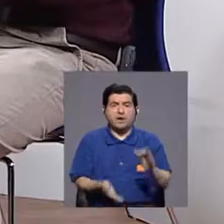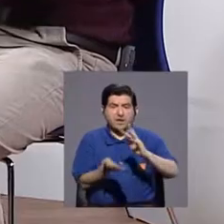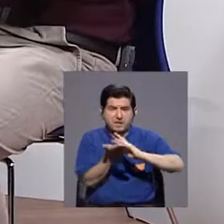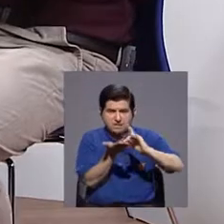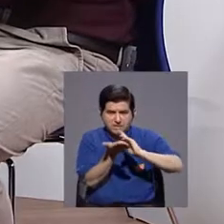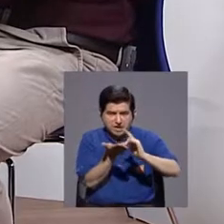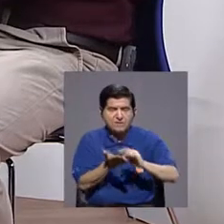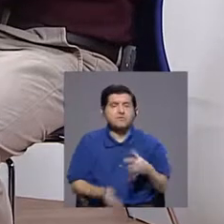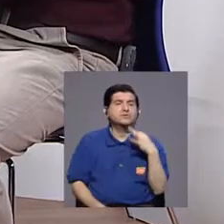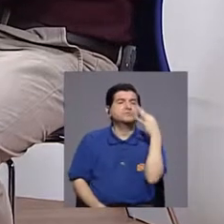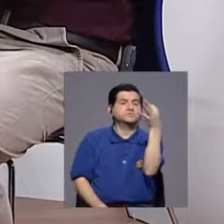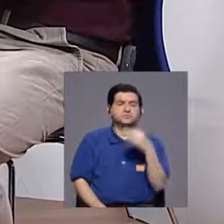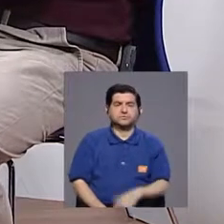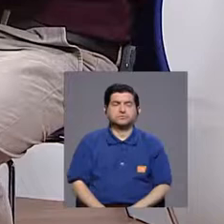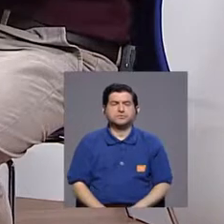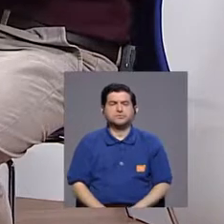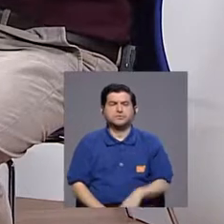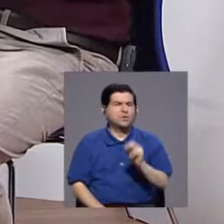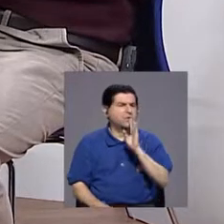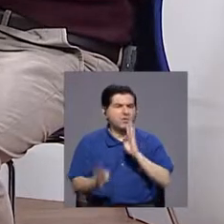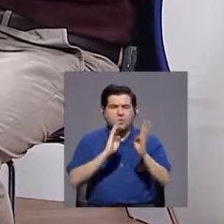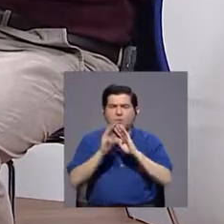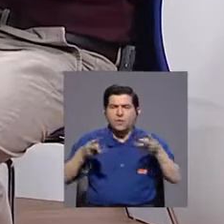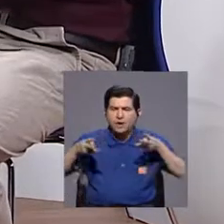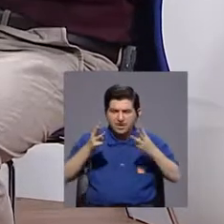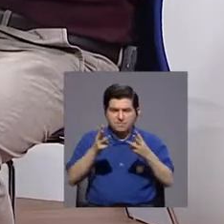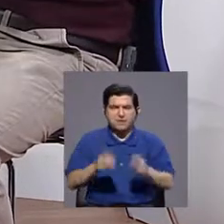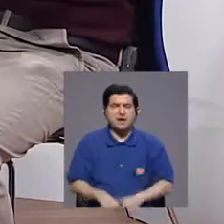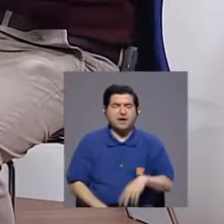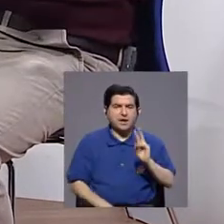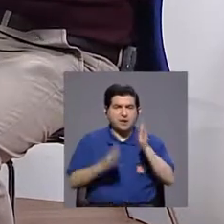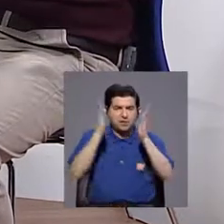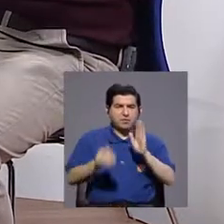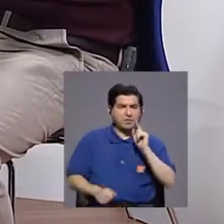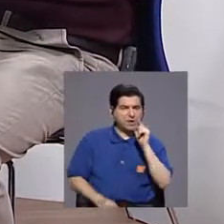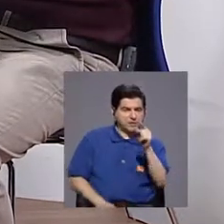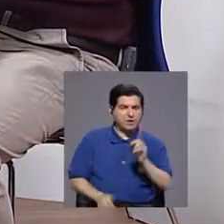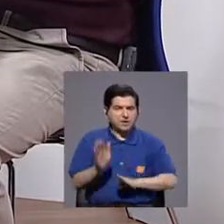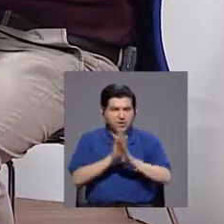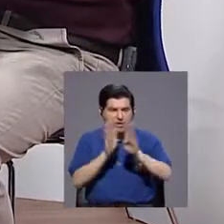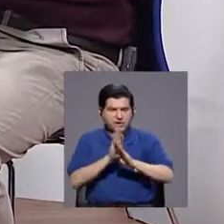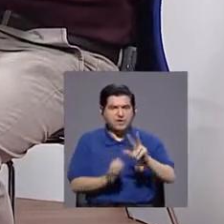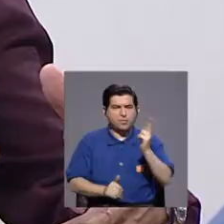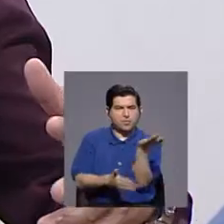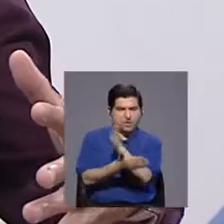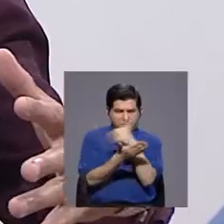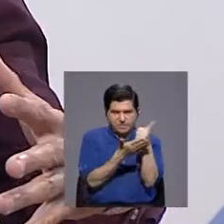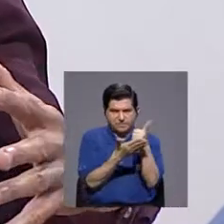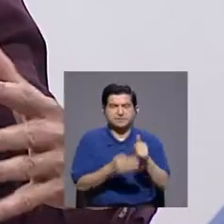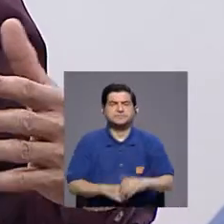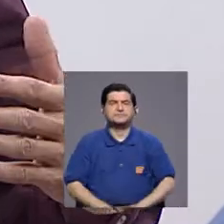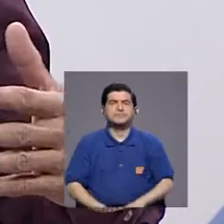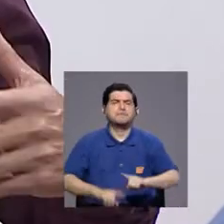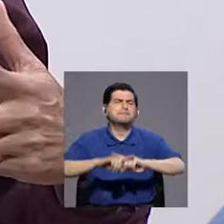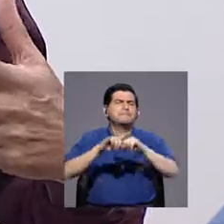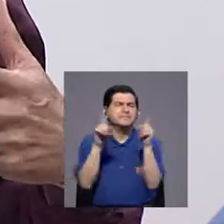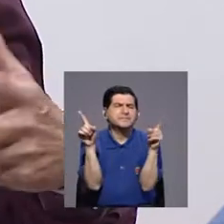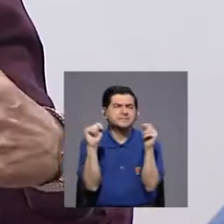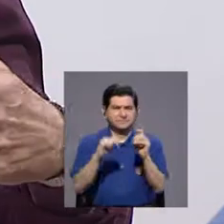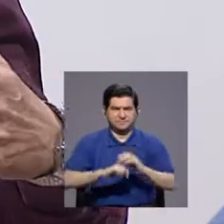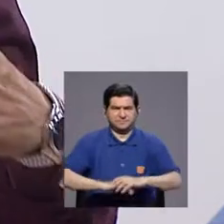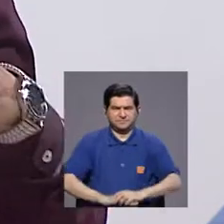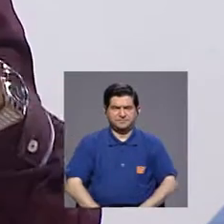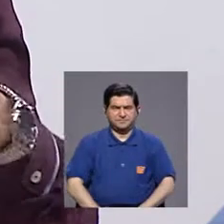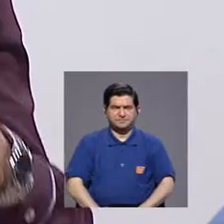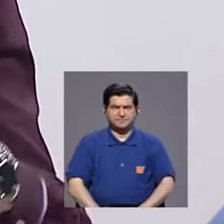no hemos hablado hablado de la parte metodológica la vamos a hablar para que un colega suyo lo lo desarrolla el tercer segmento pero pero